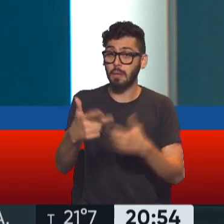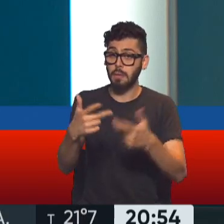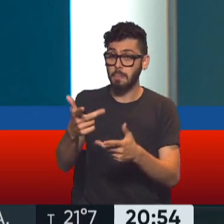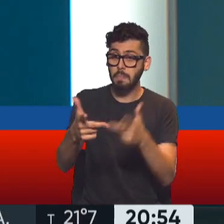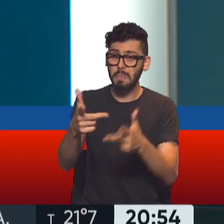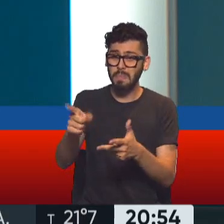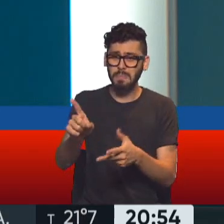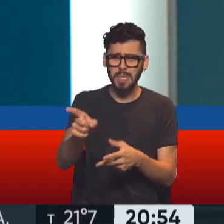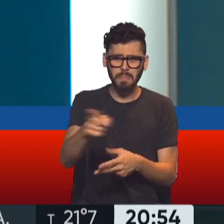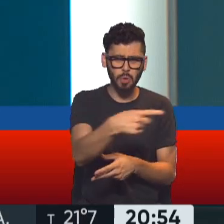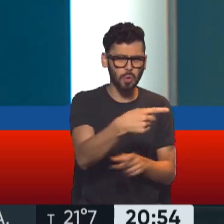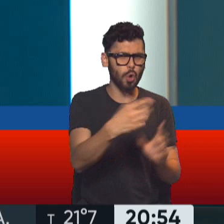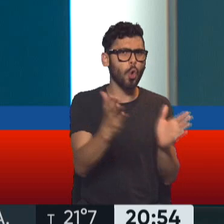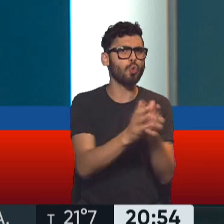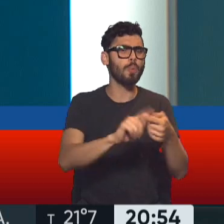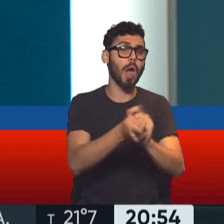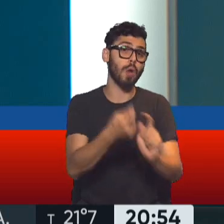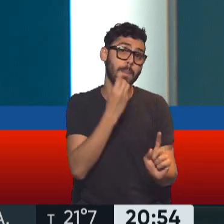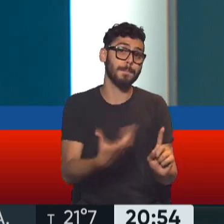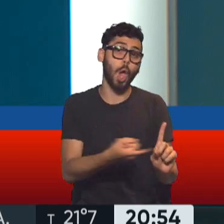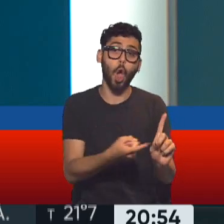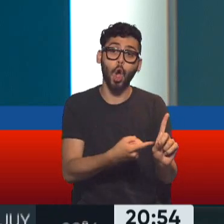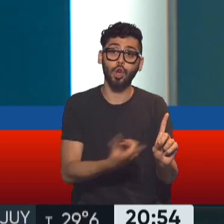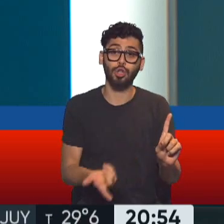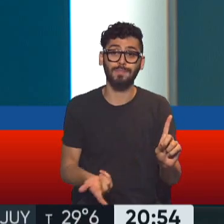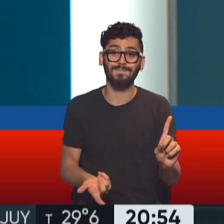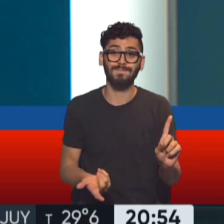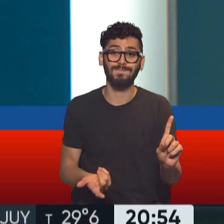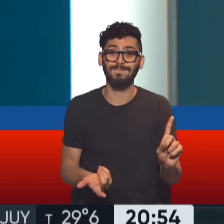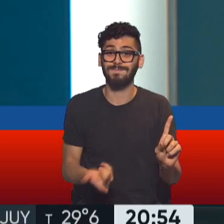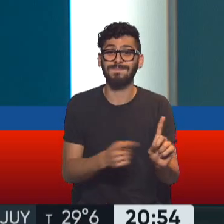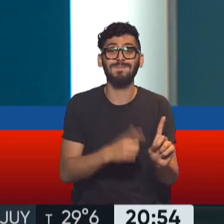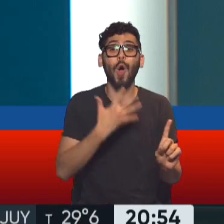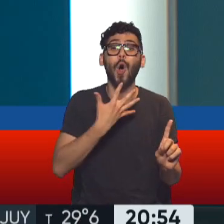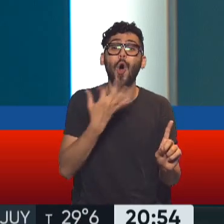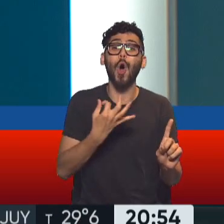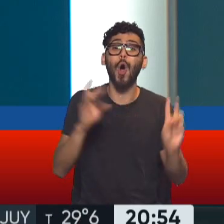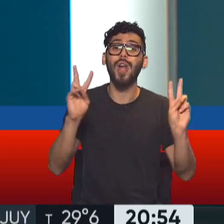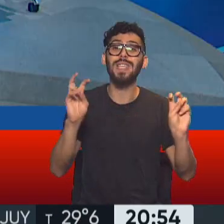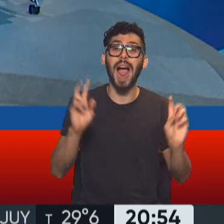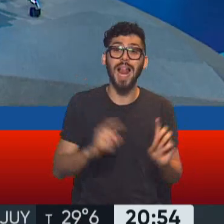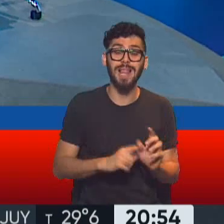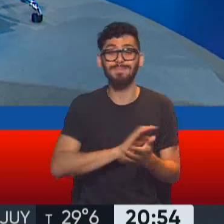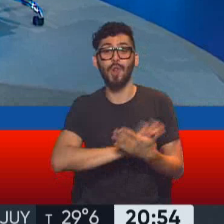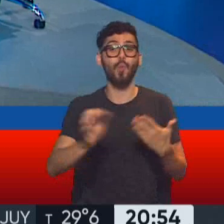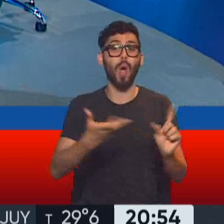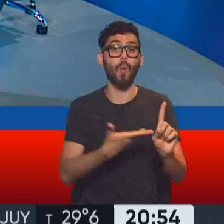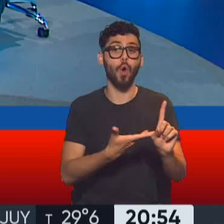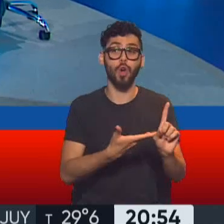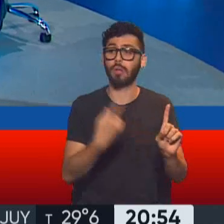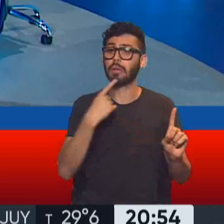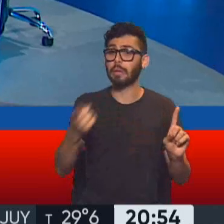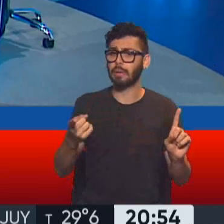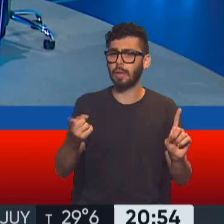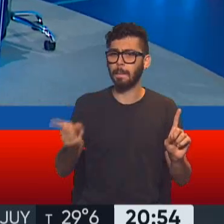bueno, la gente va a votar Juntos por el Cambio, porque ahí hay un punto importante. El original, ¿te das Ahí cuenta? Entonces creo que demarcarse es muy